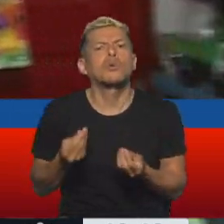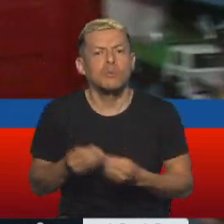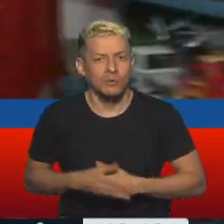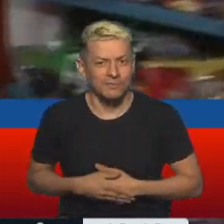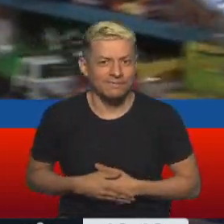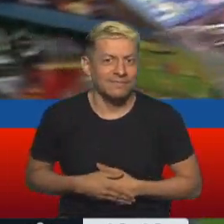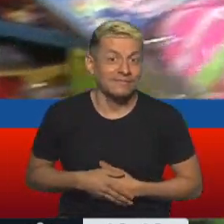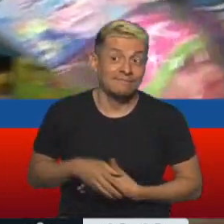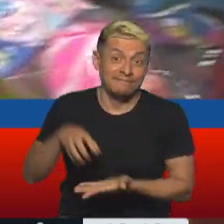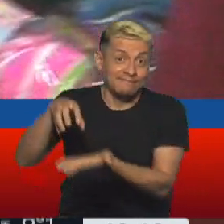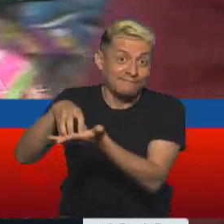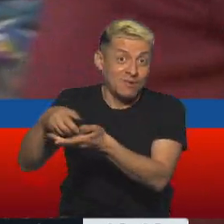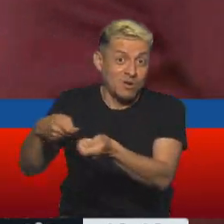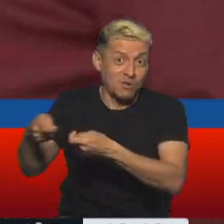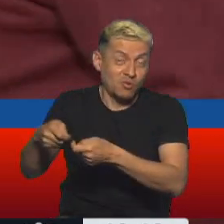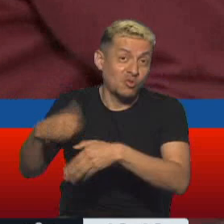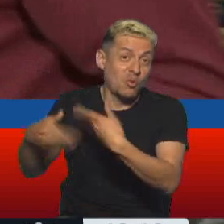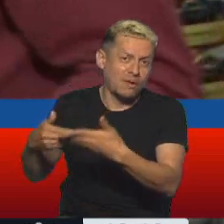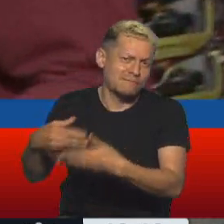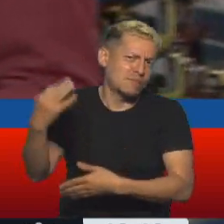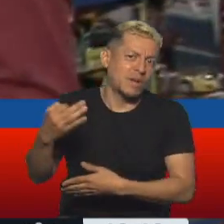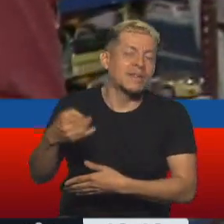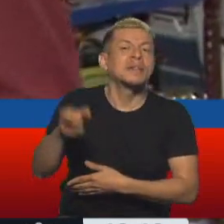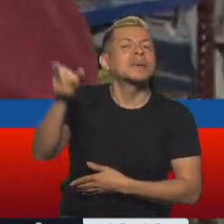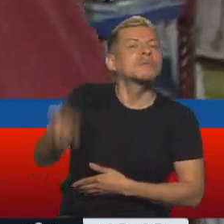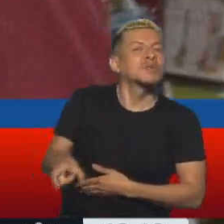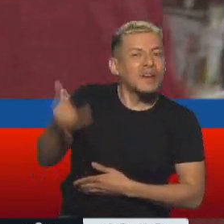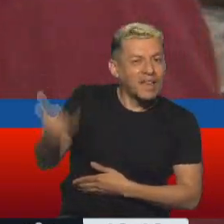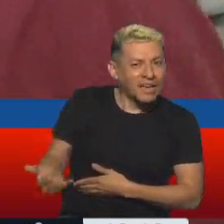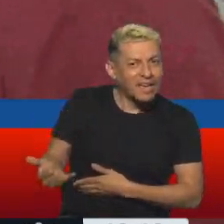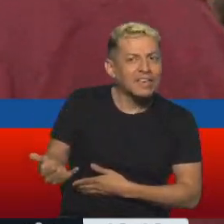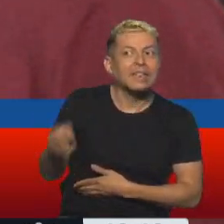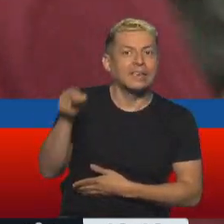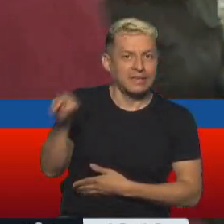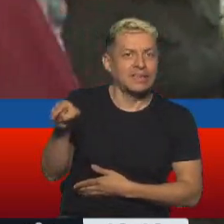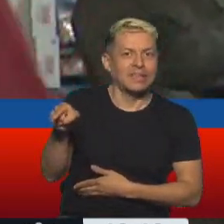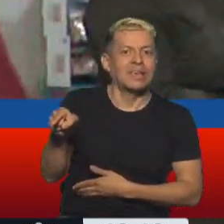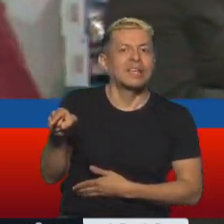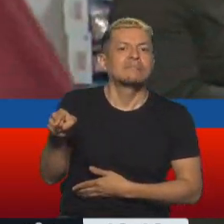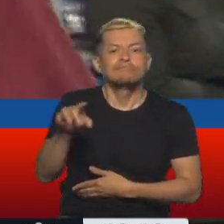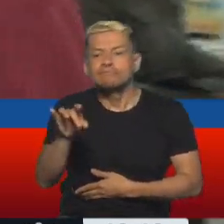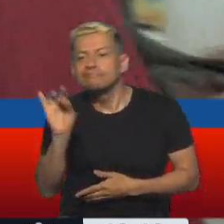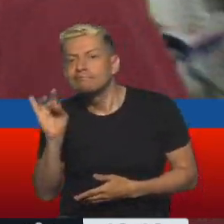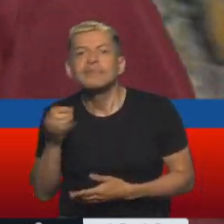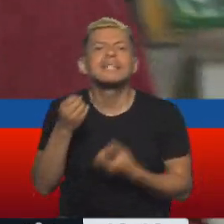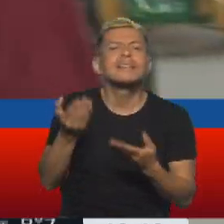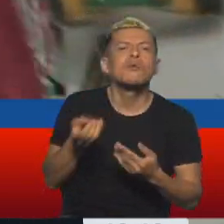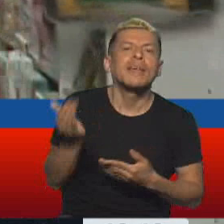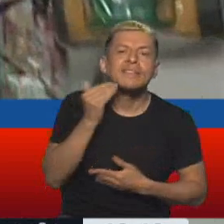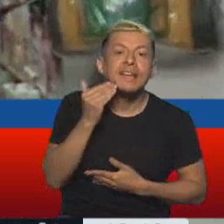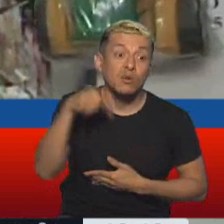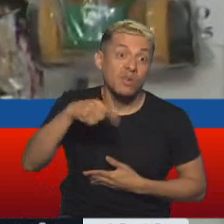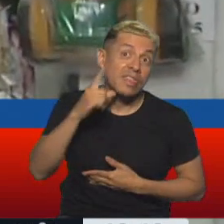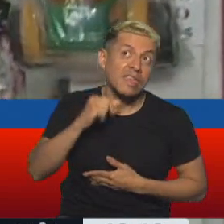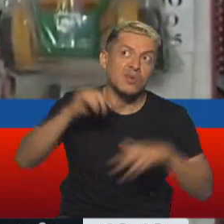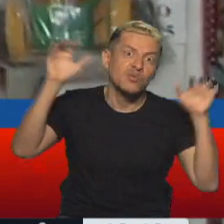Una excelente juguetería. Tenemos la posibilidad de hablar con un caballero que está aquí eligiendo. ¿Cómo te va? Buenas tardes. En un día lluvioso,